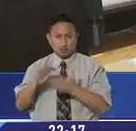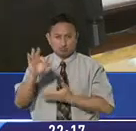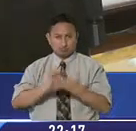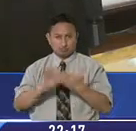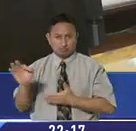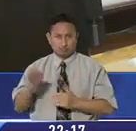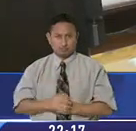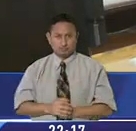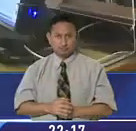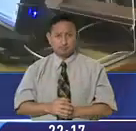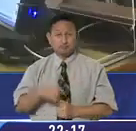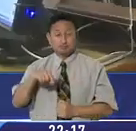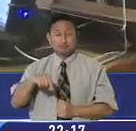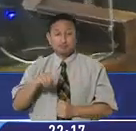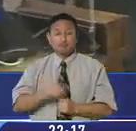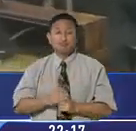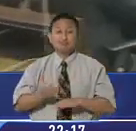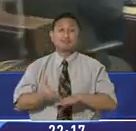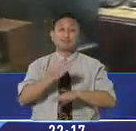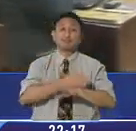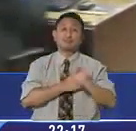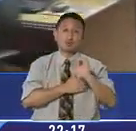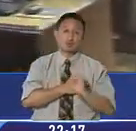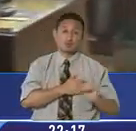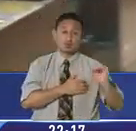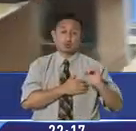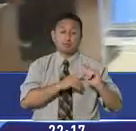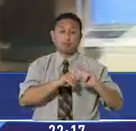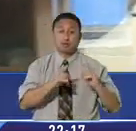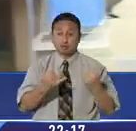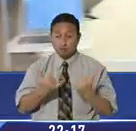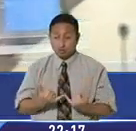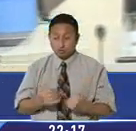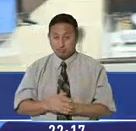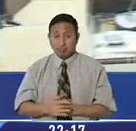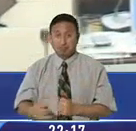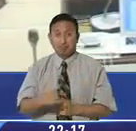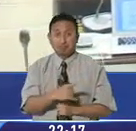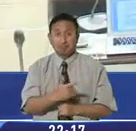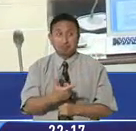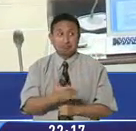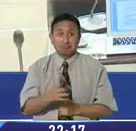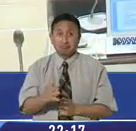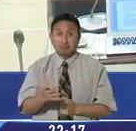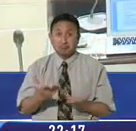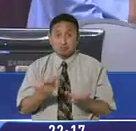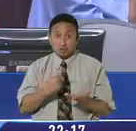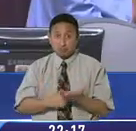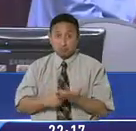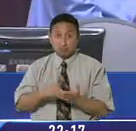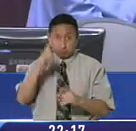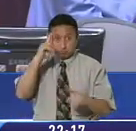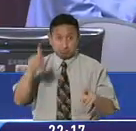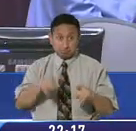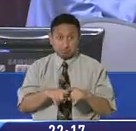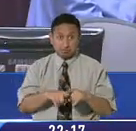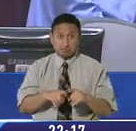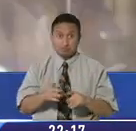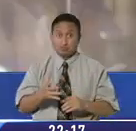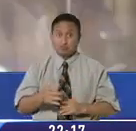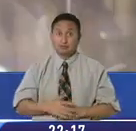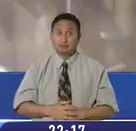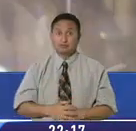es decir, hasta el pasado octubre. Pero hasta la fecha, este poder del Estado no logra concebir el